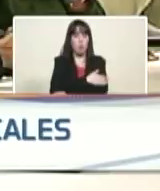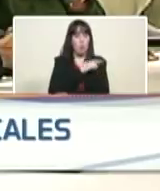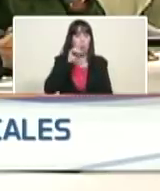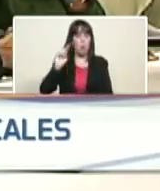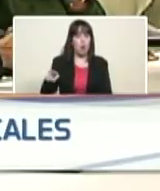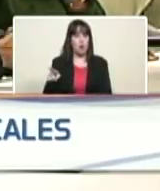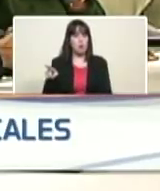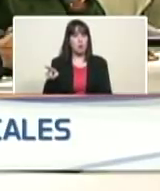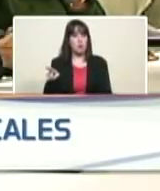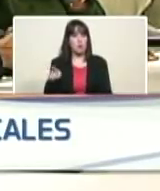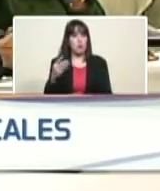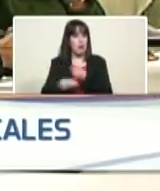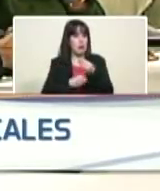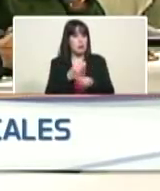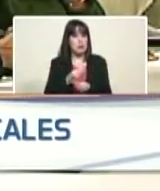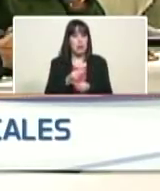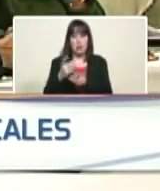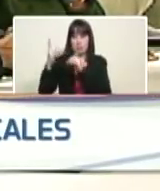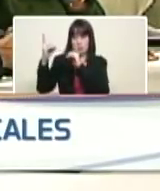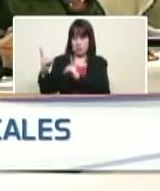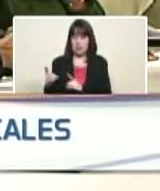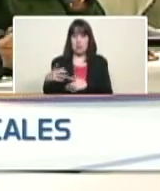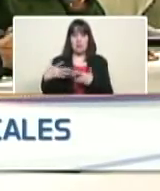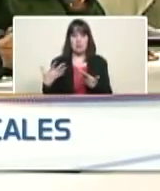Bueno, decídanse, oligarcas,